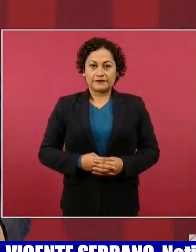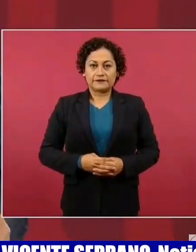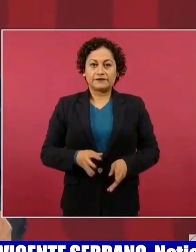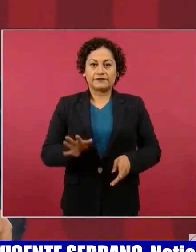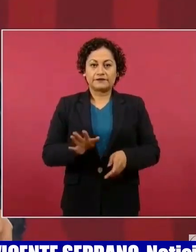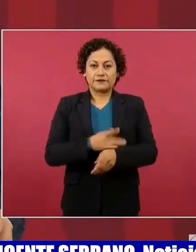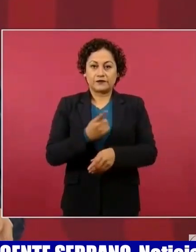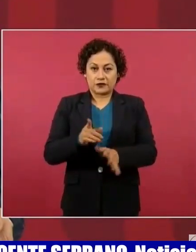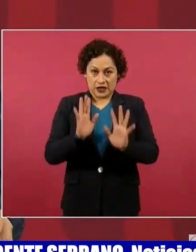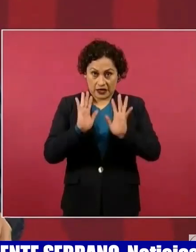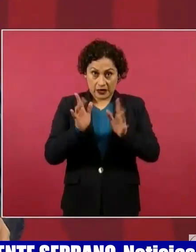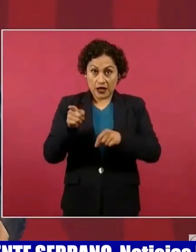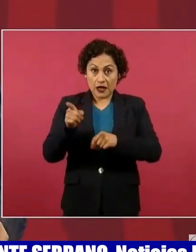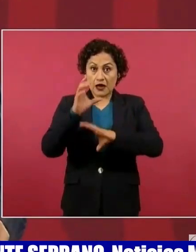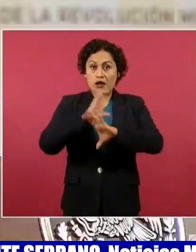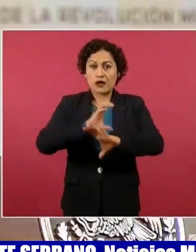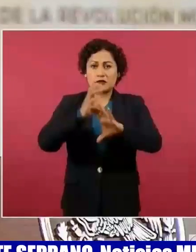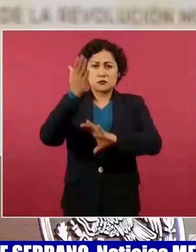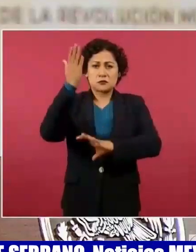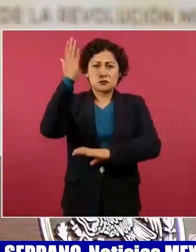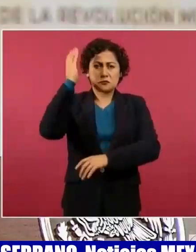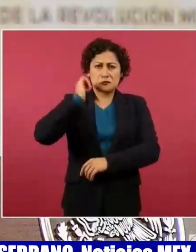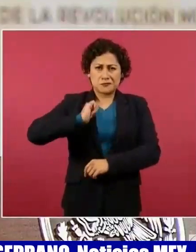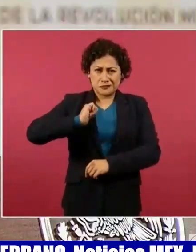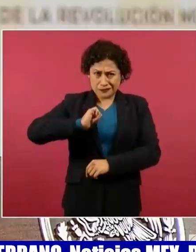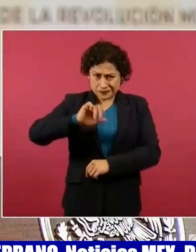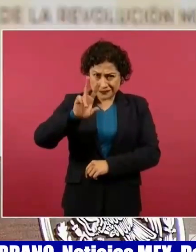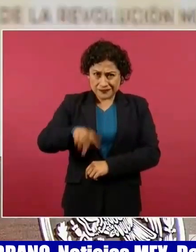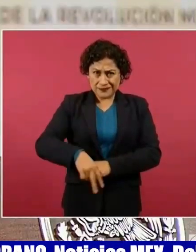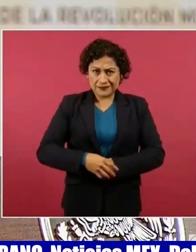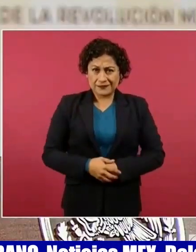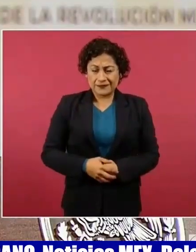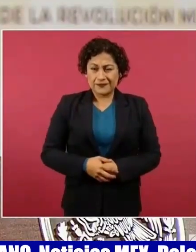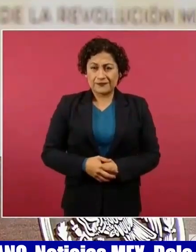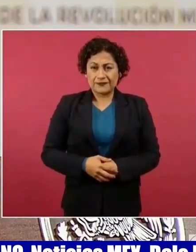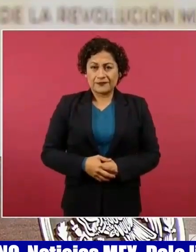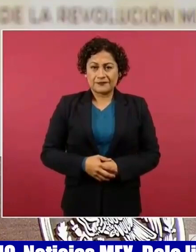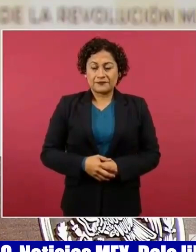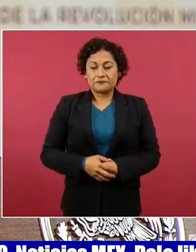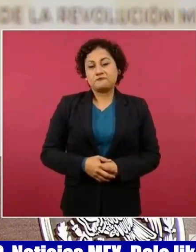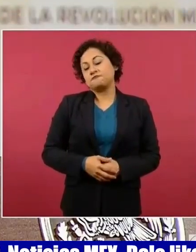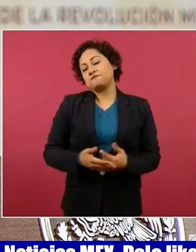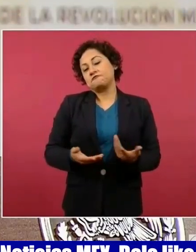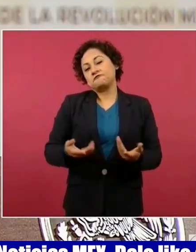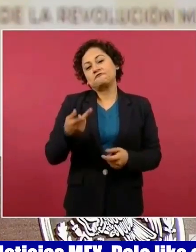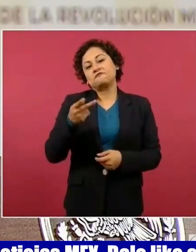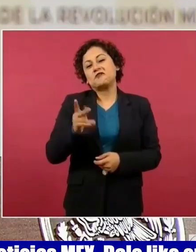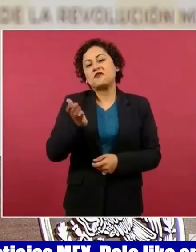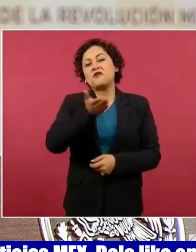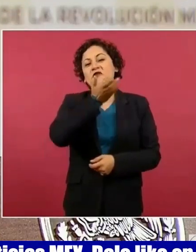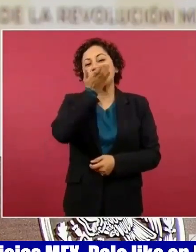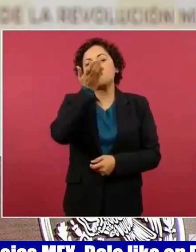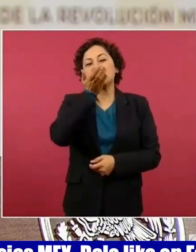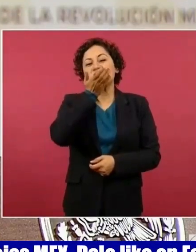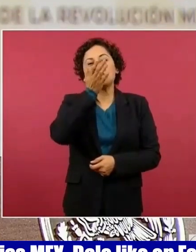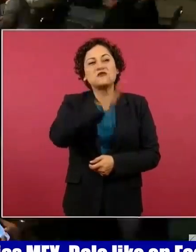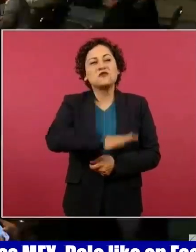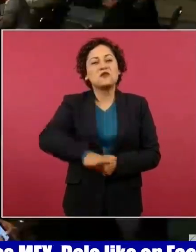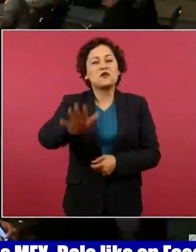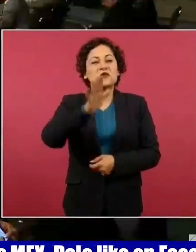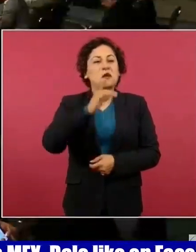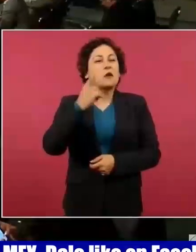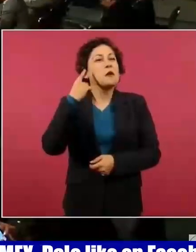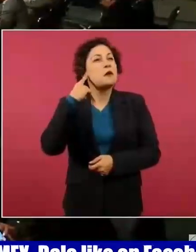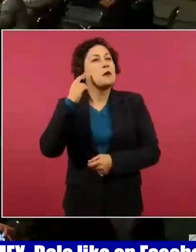aceptaba, él se convertiría en su jefe de campaña. El ahora presidente López Obrador hubiera sido el jefe de campaña a la jefatura